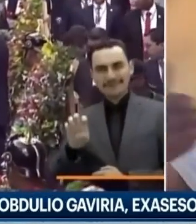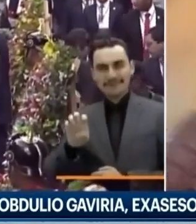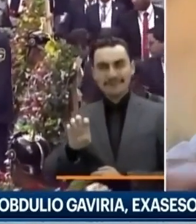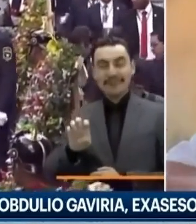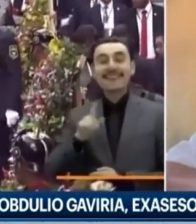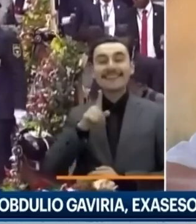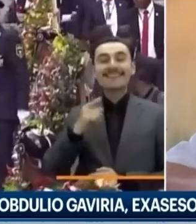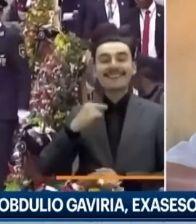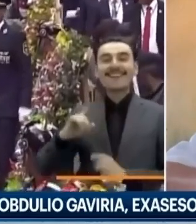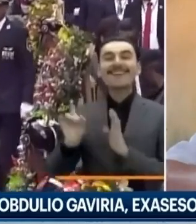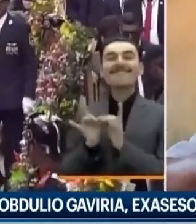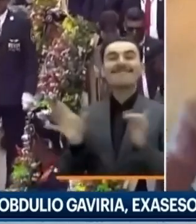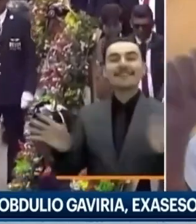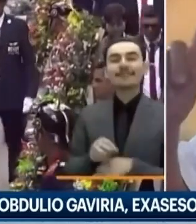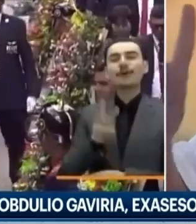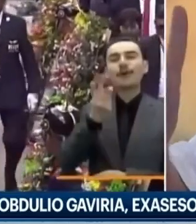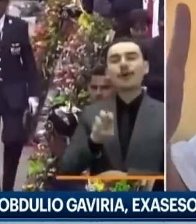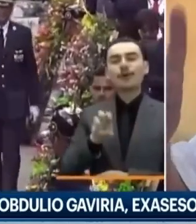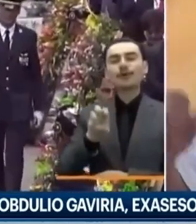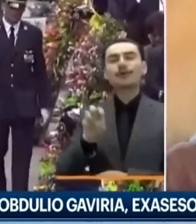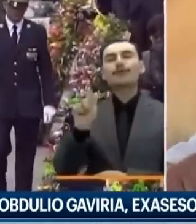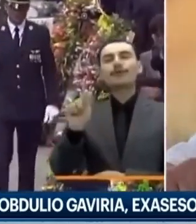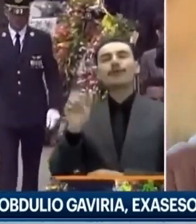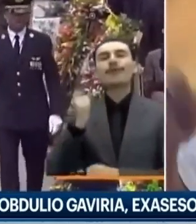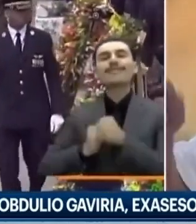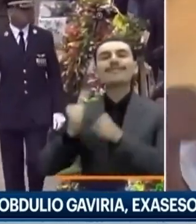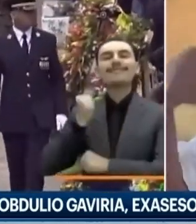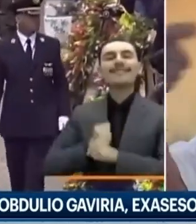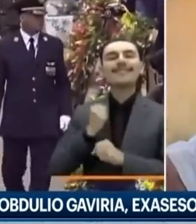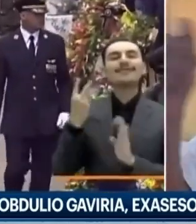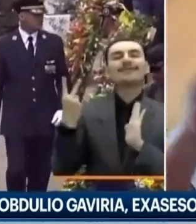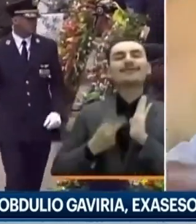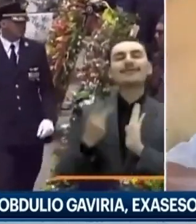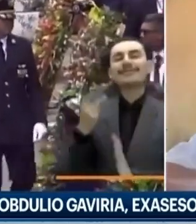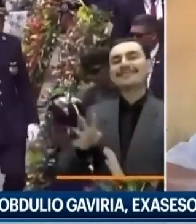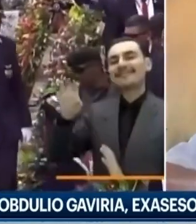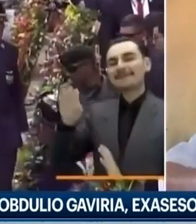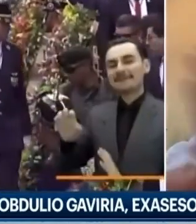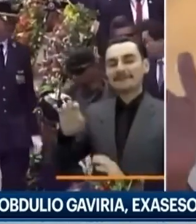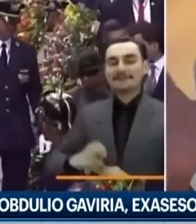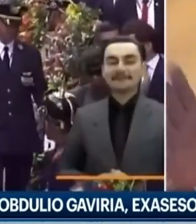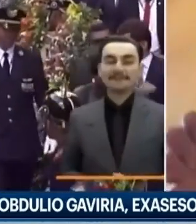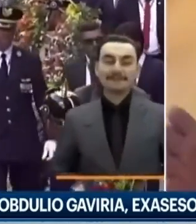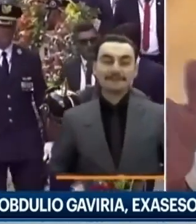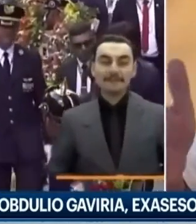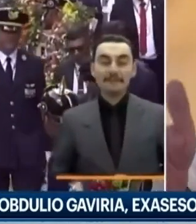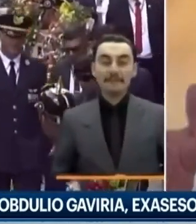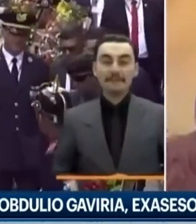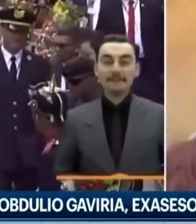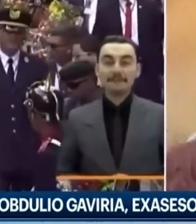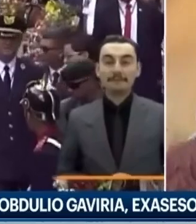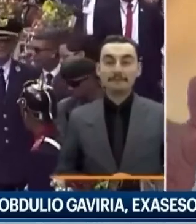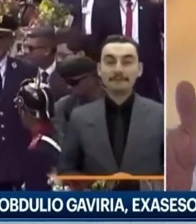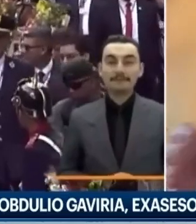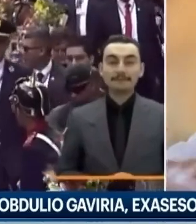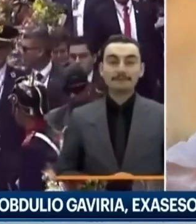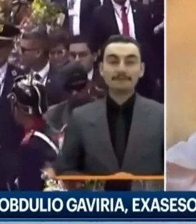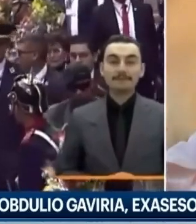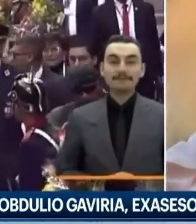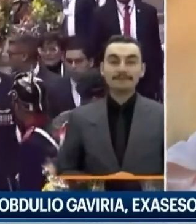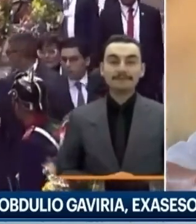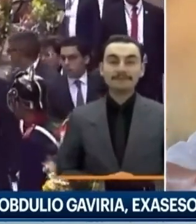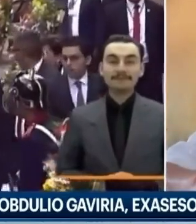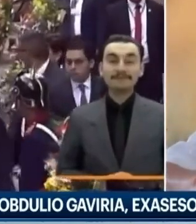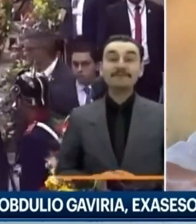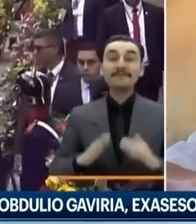posibles responsables? El gerente de la campaña, sí, y el candidato. Bueno, el señor Gustavo